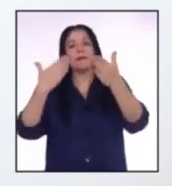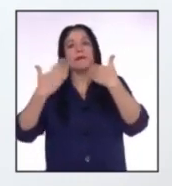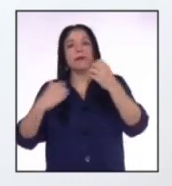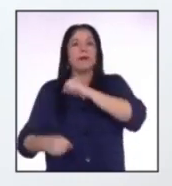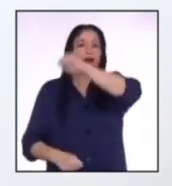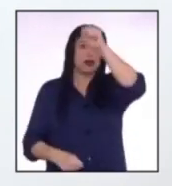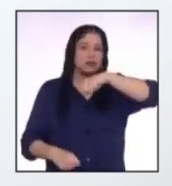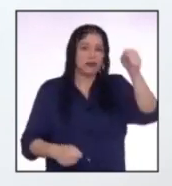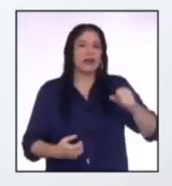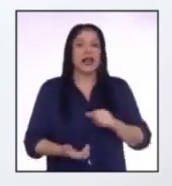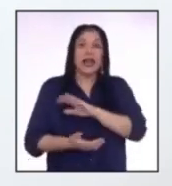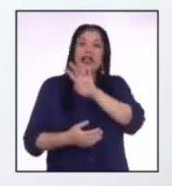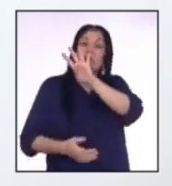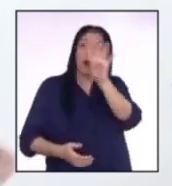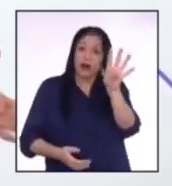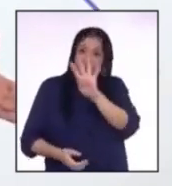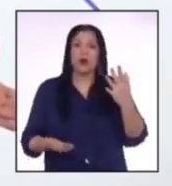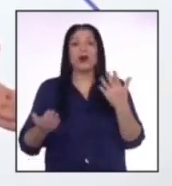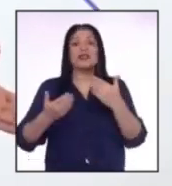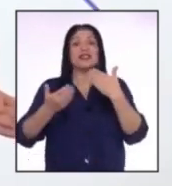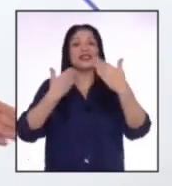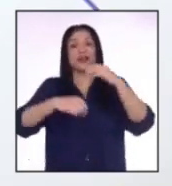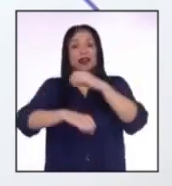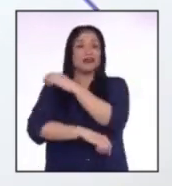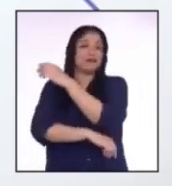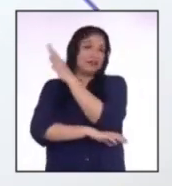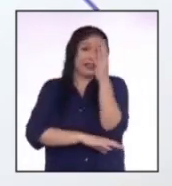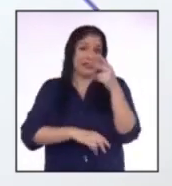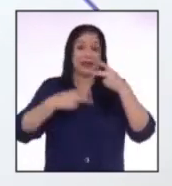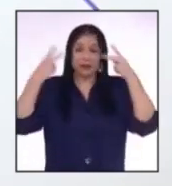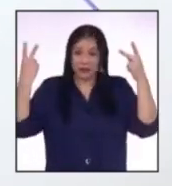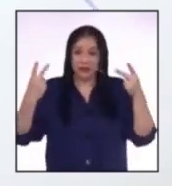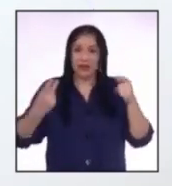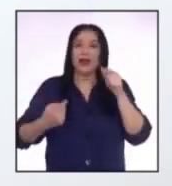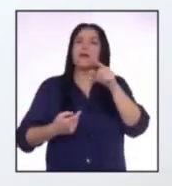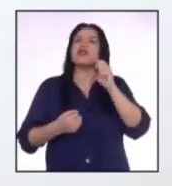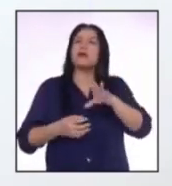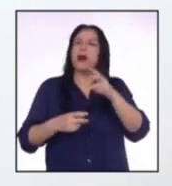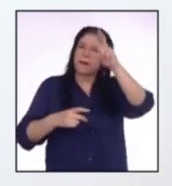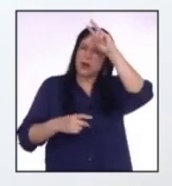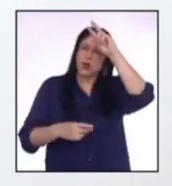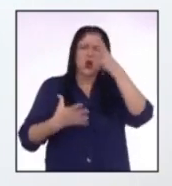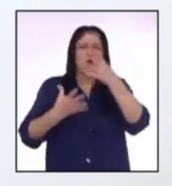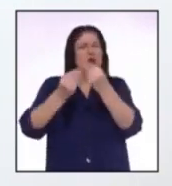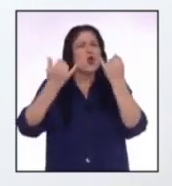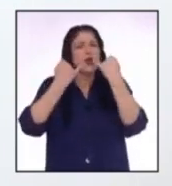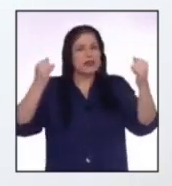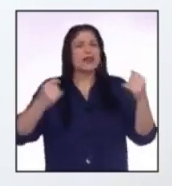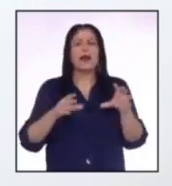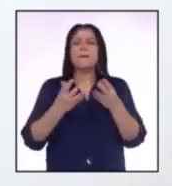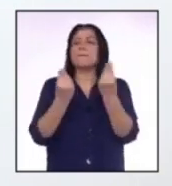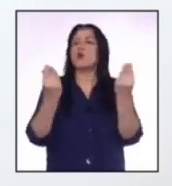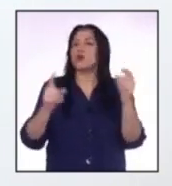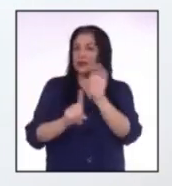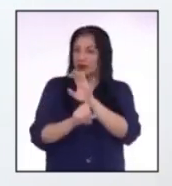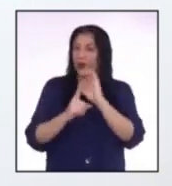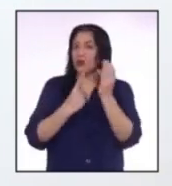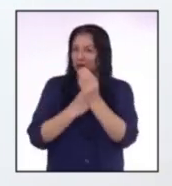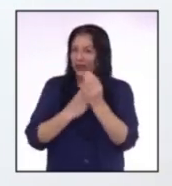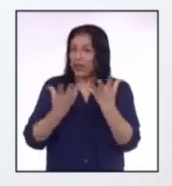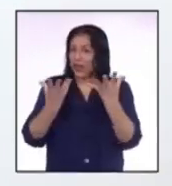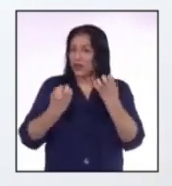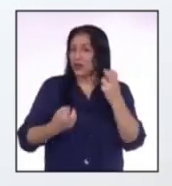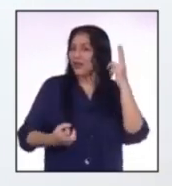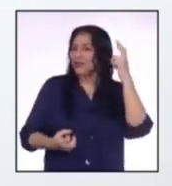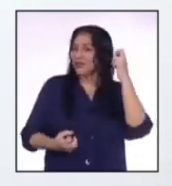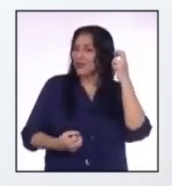44 en la amazonía por eso decimos que el perú se caracteriza por ser multilingüe y pluricultural me